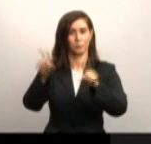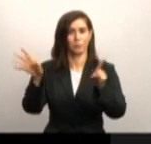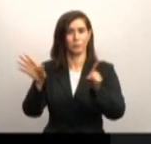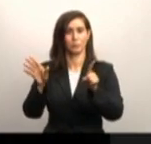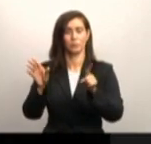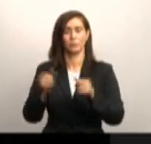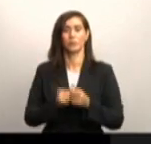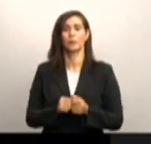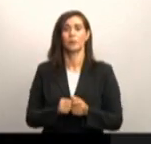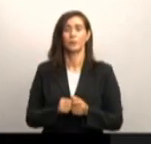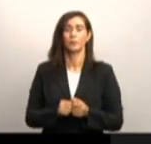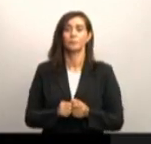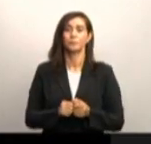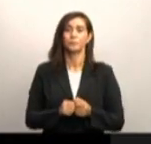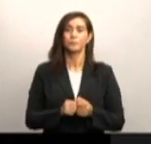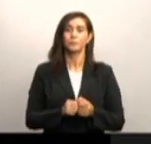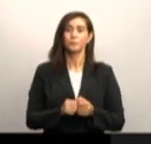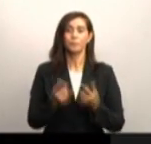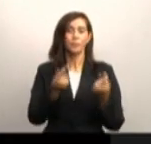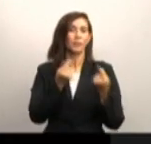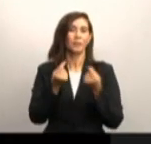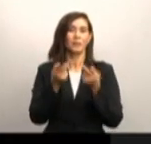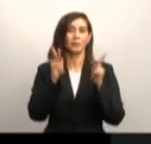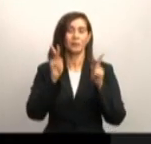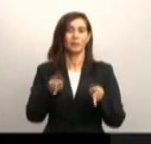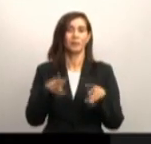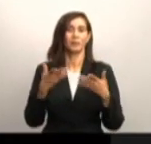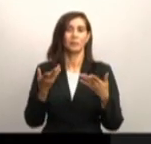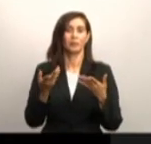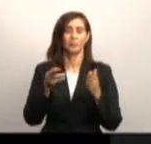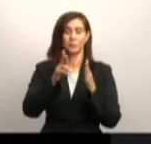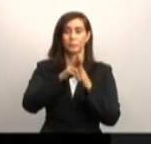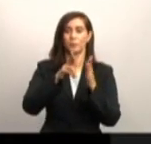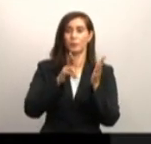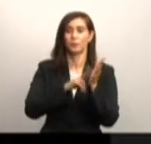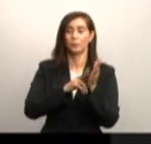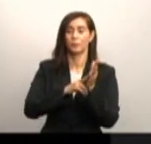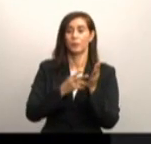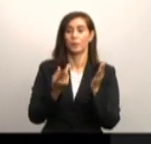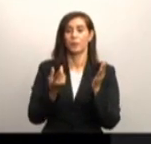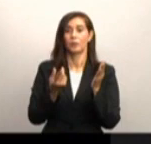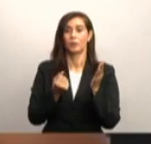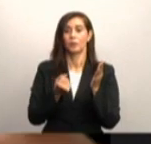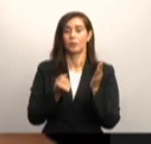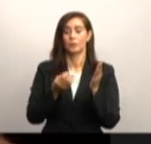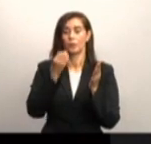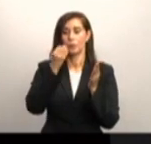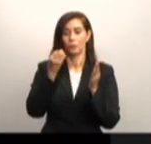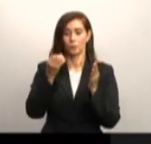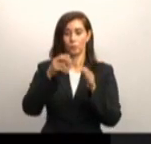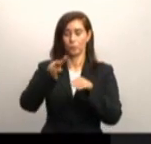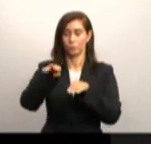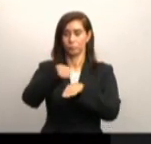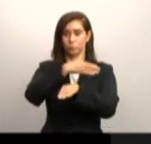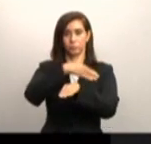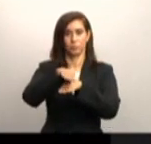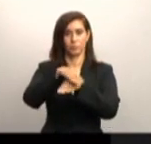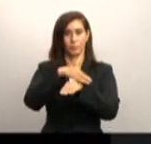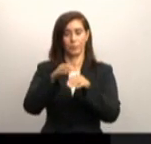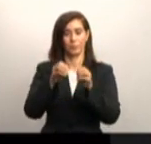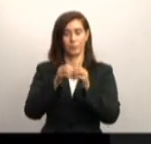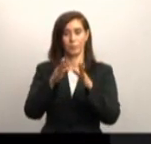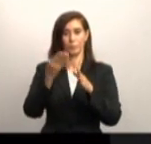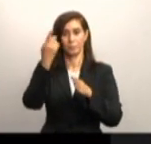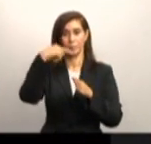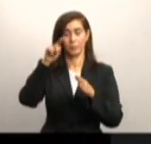una semana. ¿Cómo debería, qué recomendaciones se le hace a la población en medio de esto para que no llegara